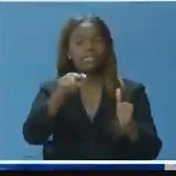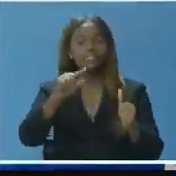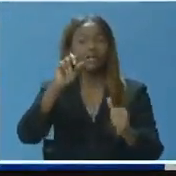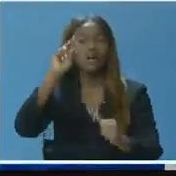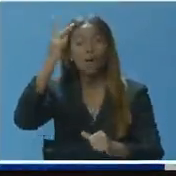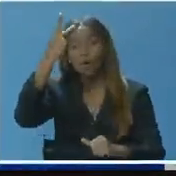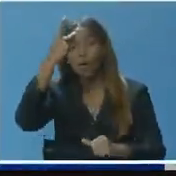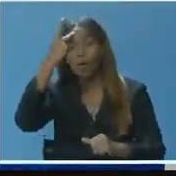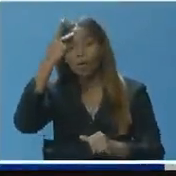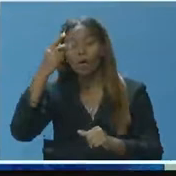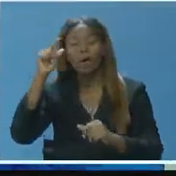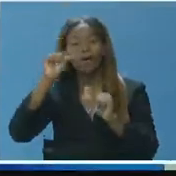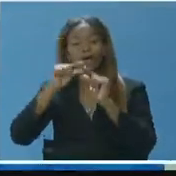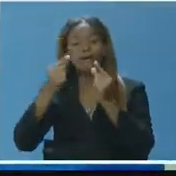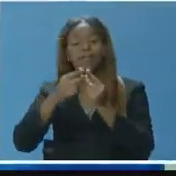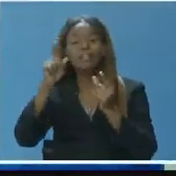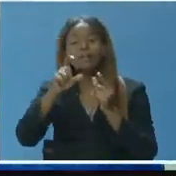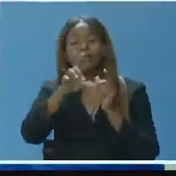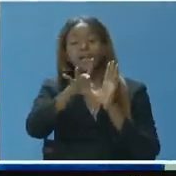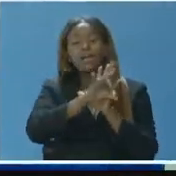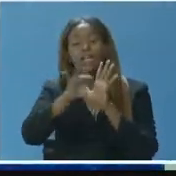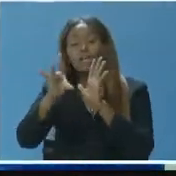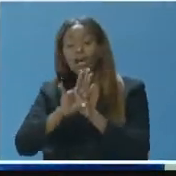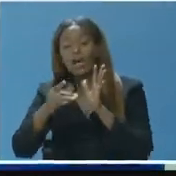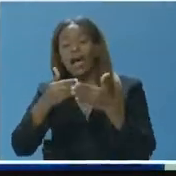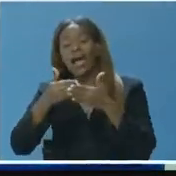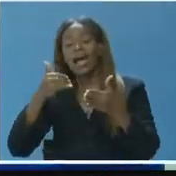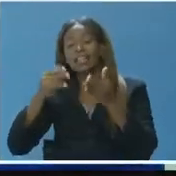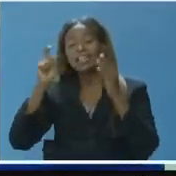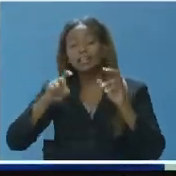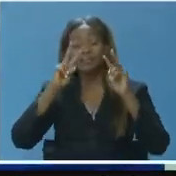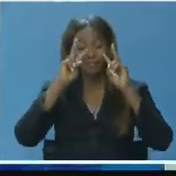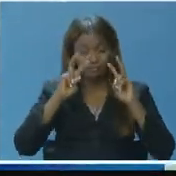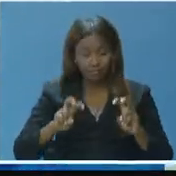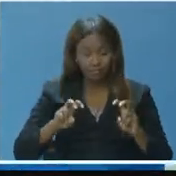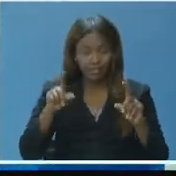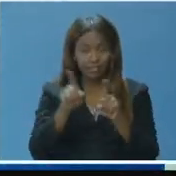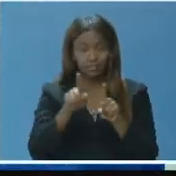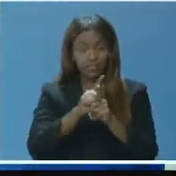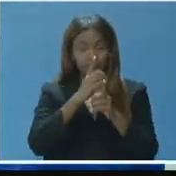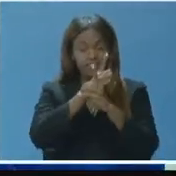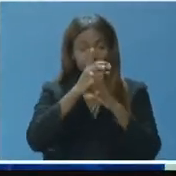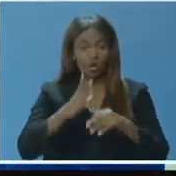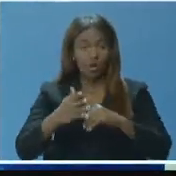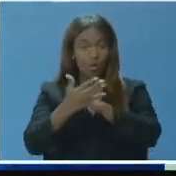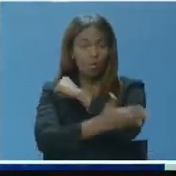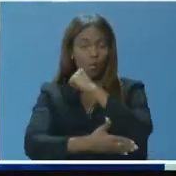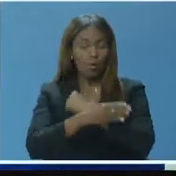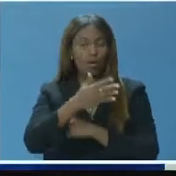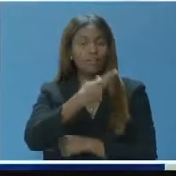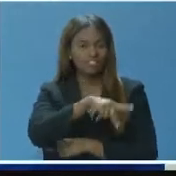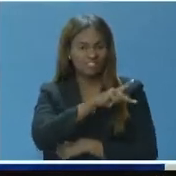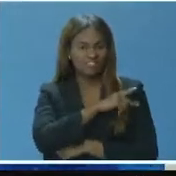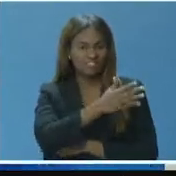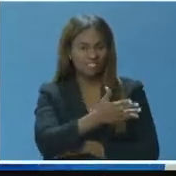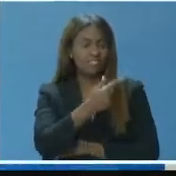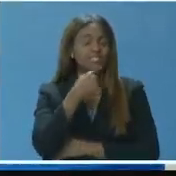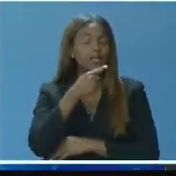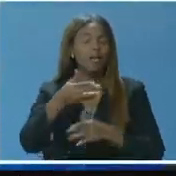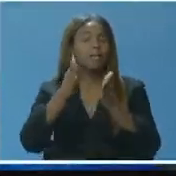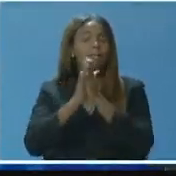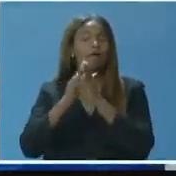la hora de legitimar sus candidatos. Mientras que el defensor del pueblo, Pablo Ulloa, pidió a la justicia actuar con